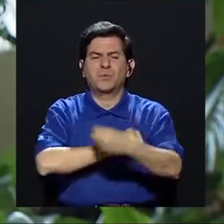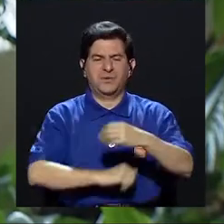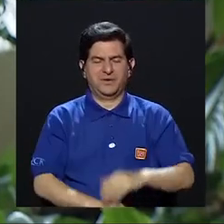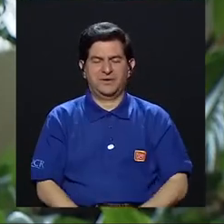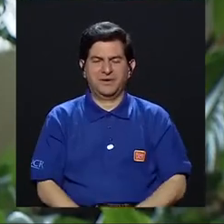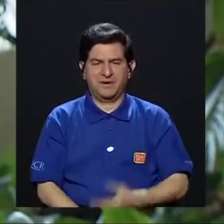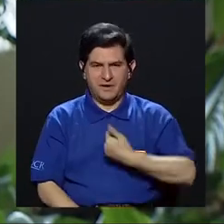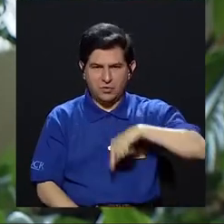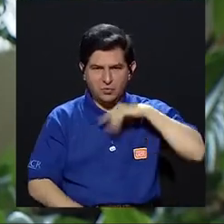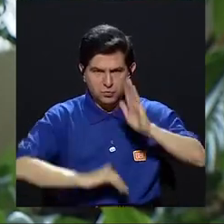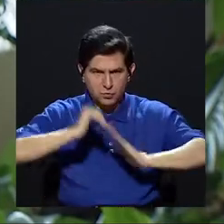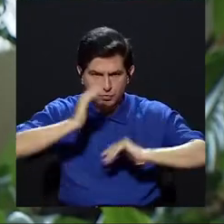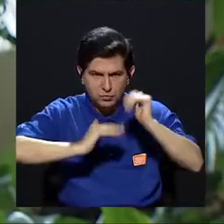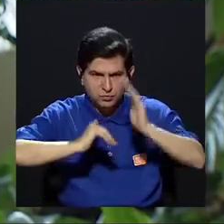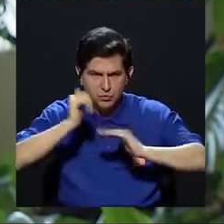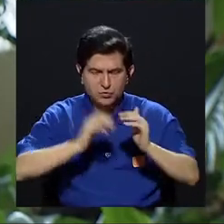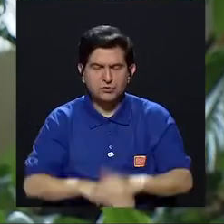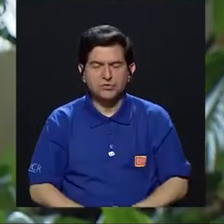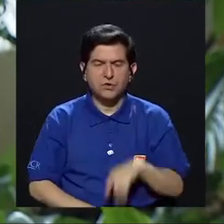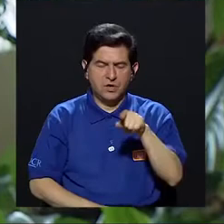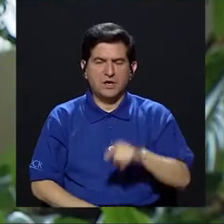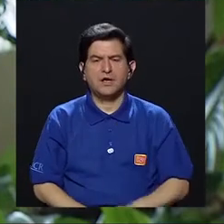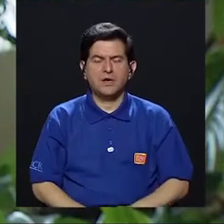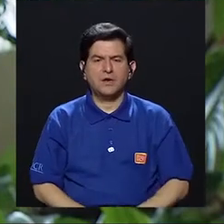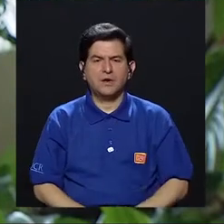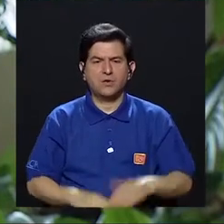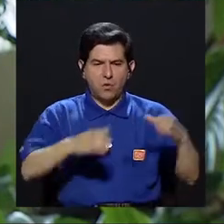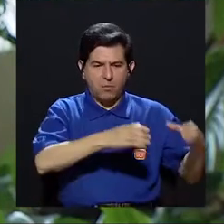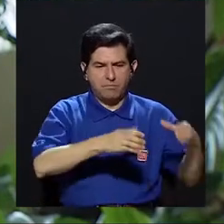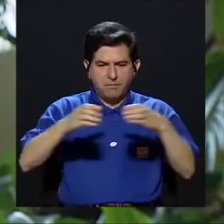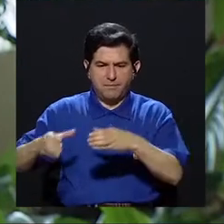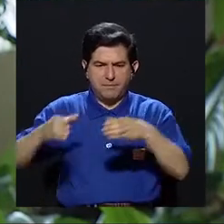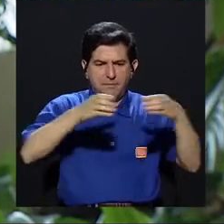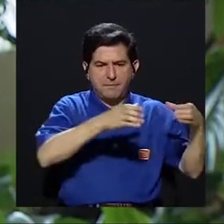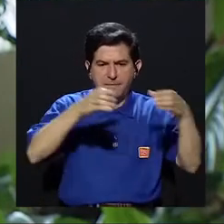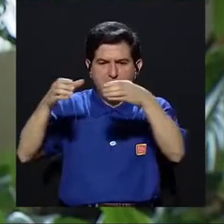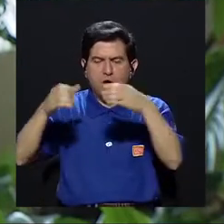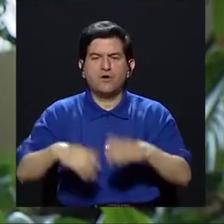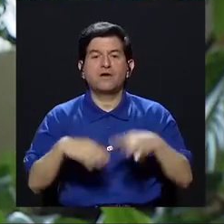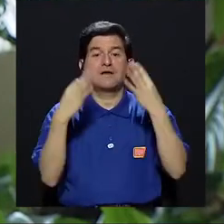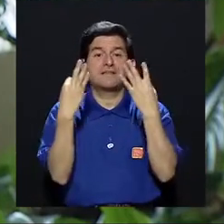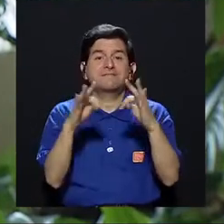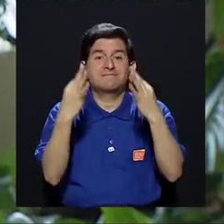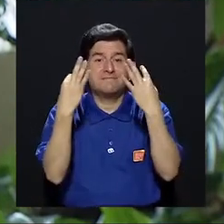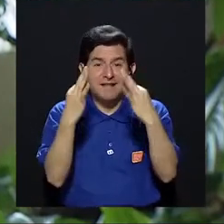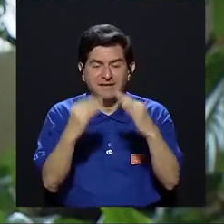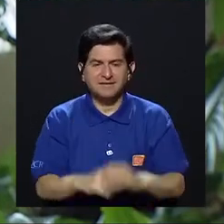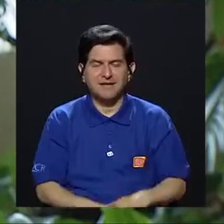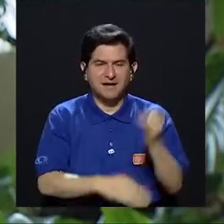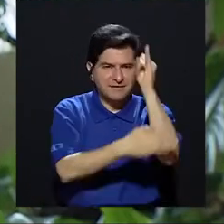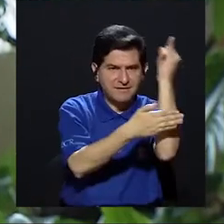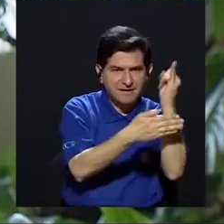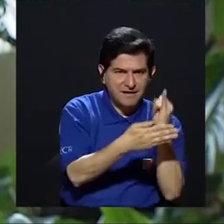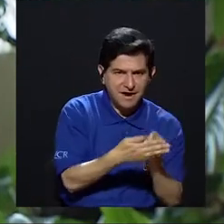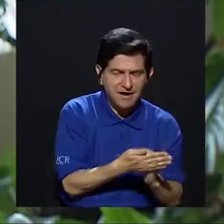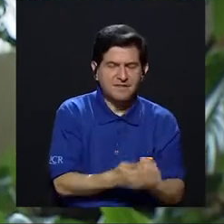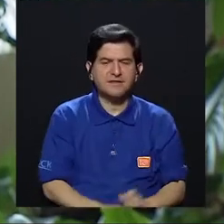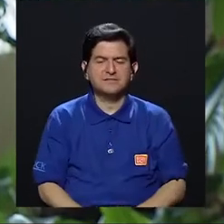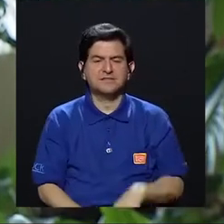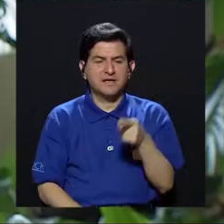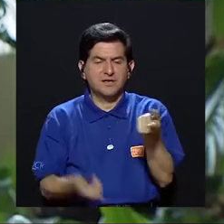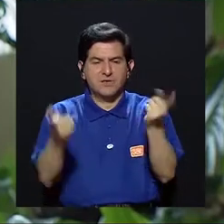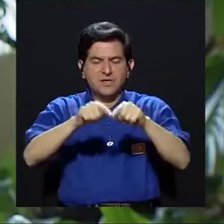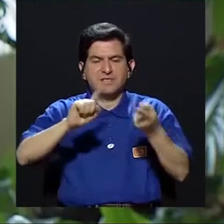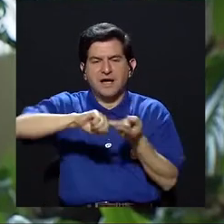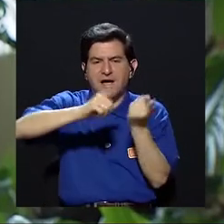nosotros construimos con mampostería, con block, y tratamos de que el diseño sea